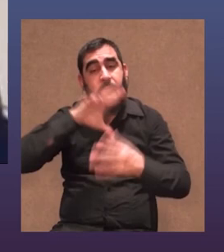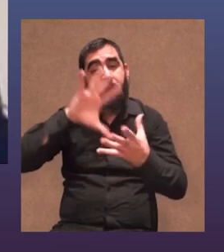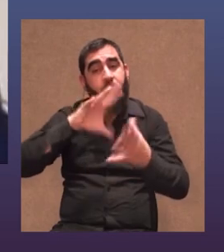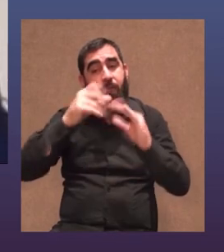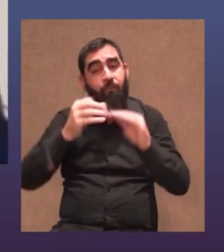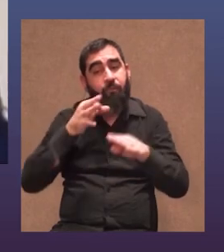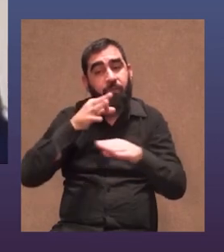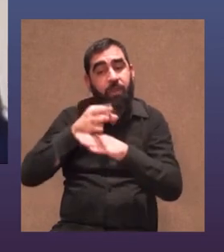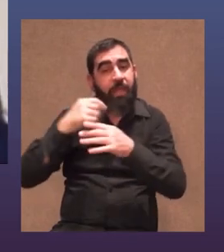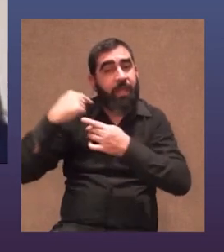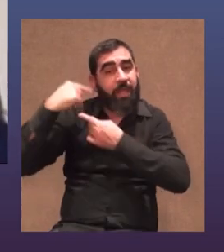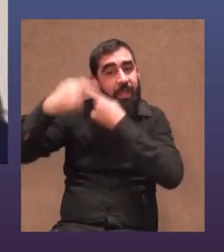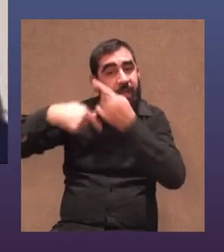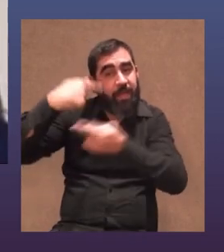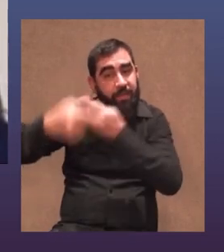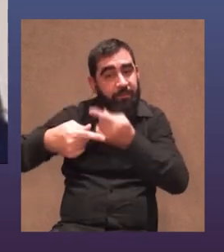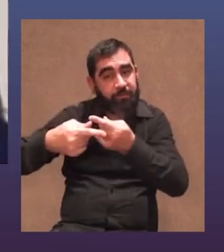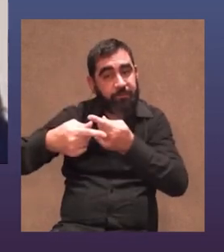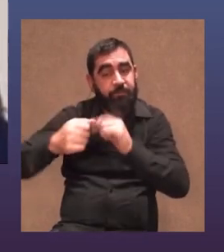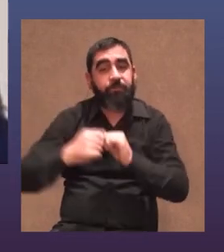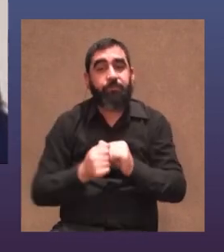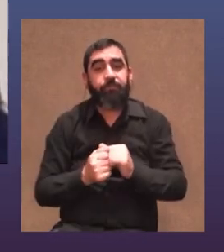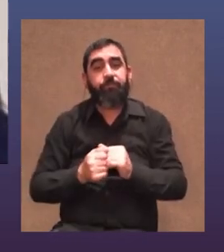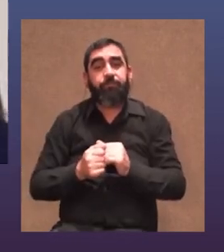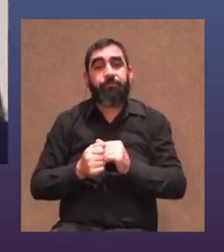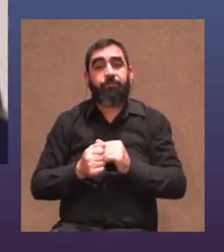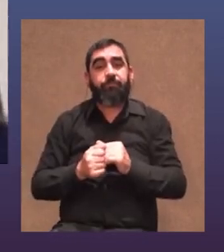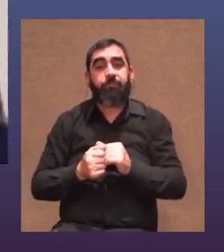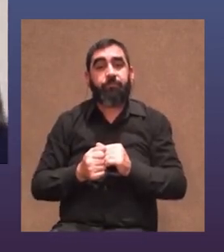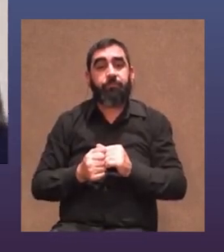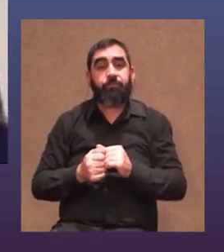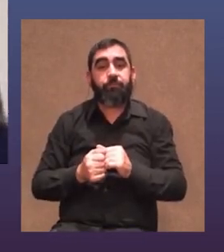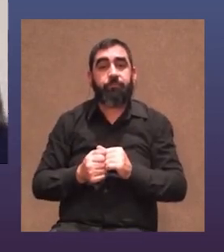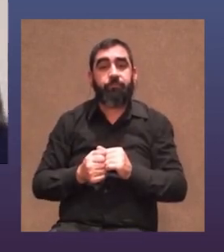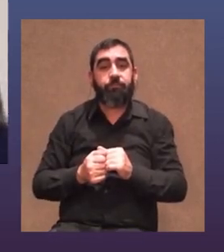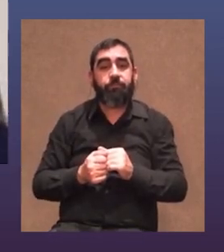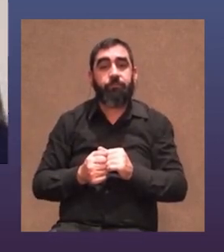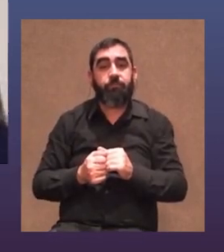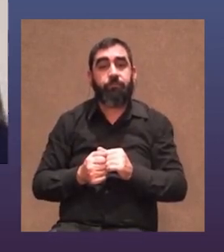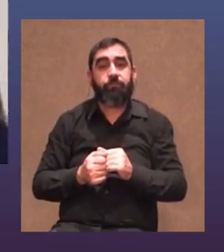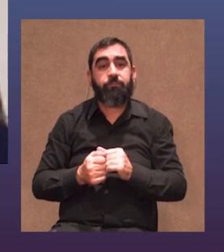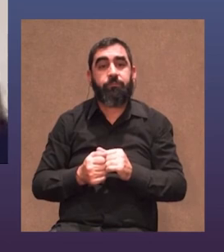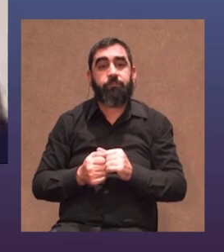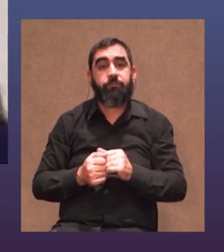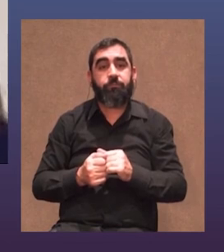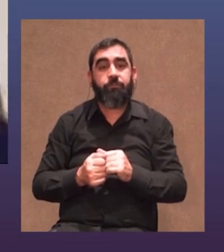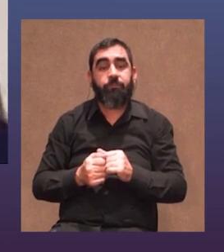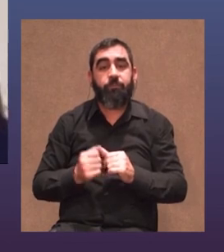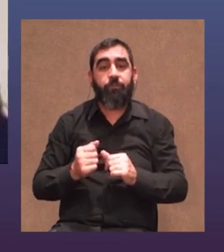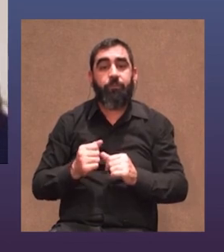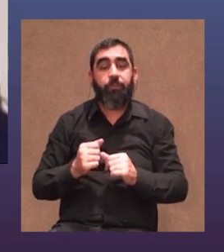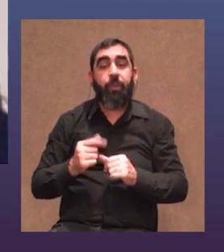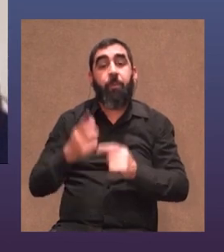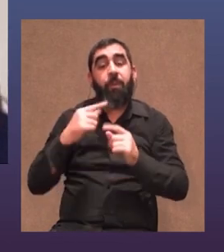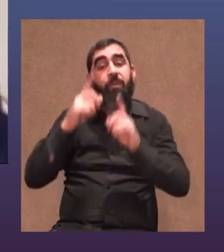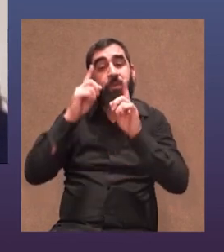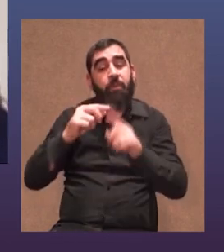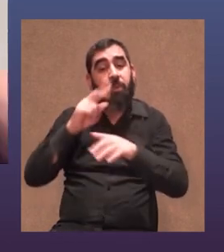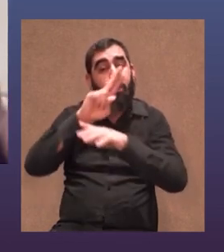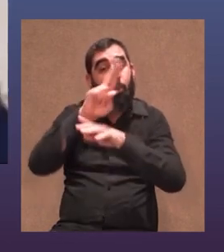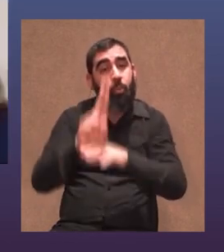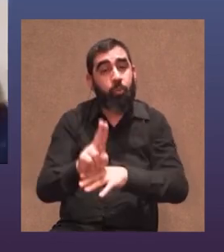formación clásica, que veo que la vierte en composiciones, pero